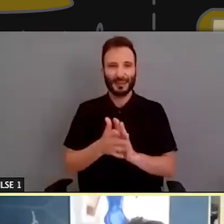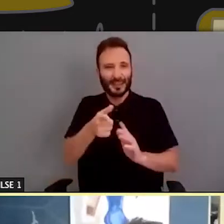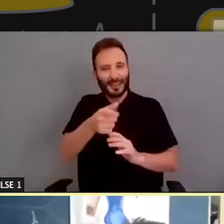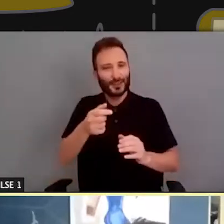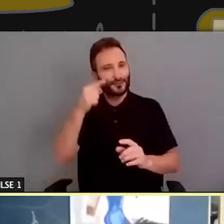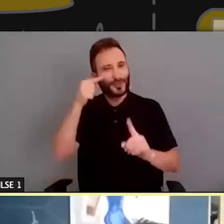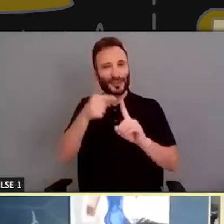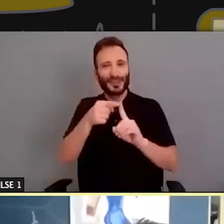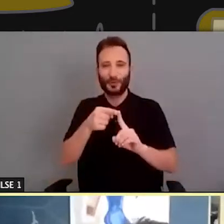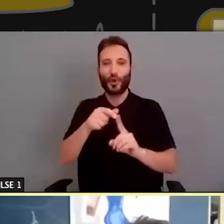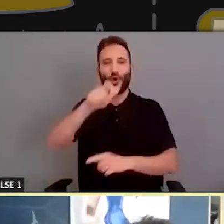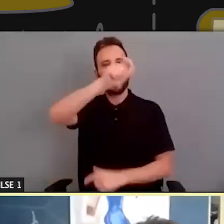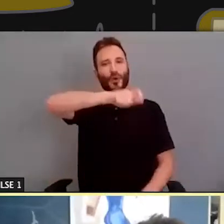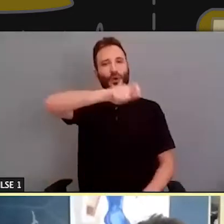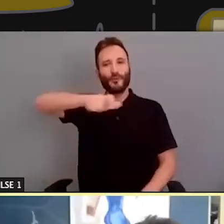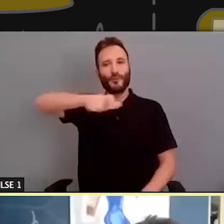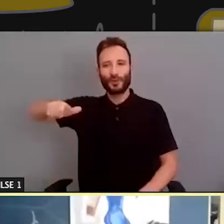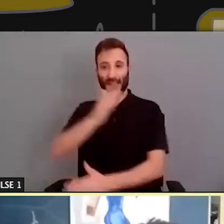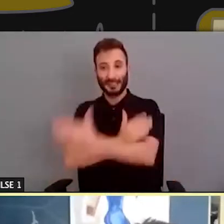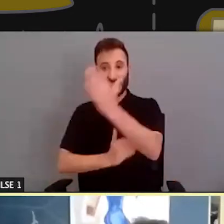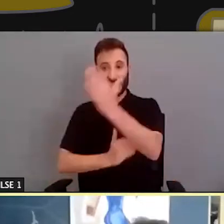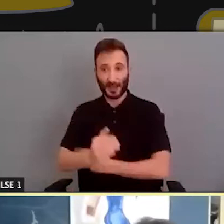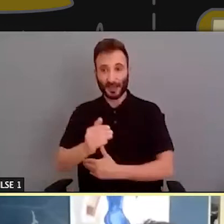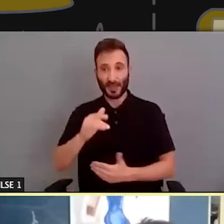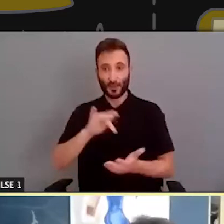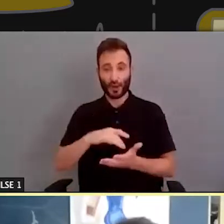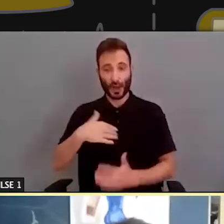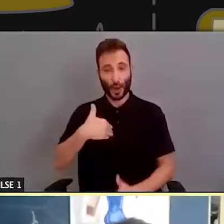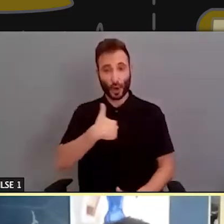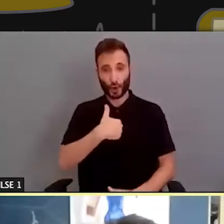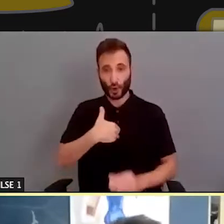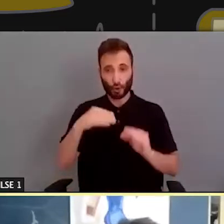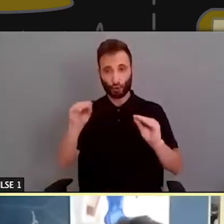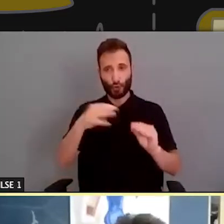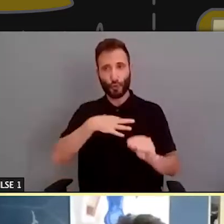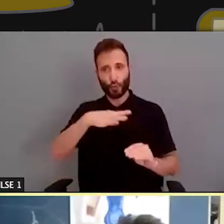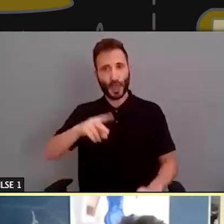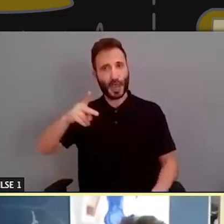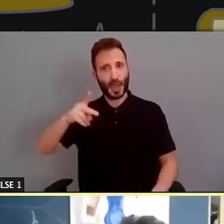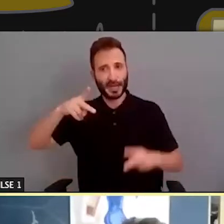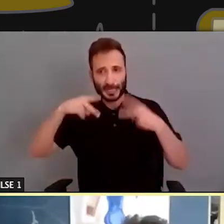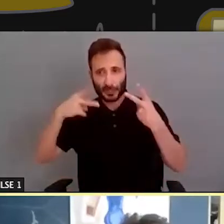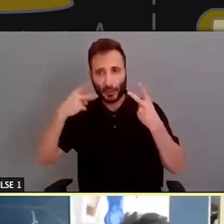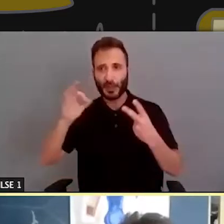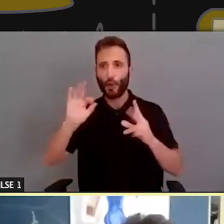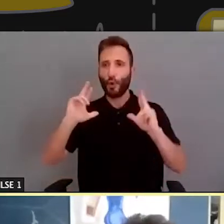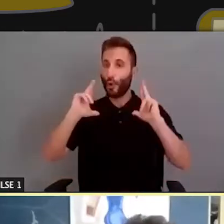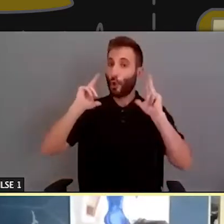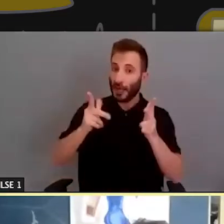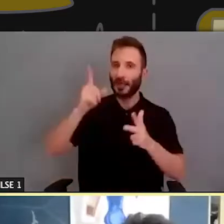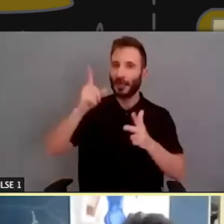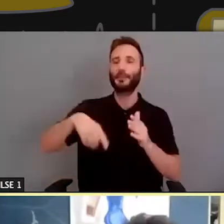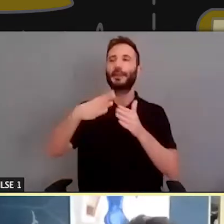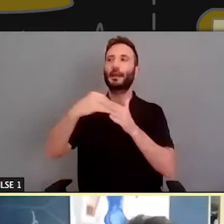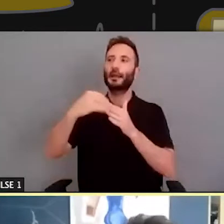si las personas con discapacidad pueden desempeñar funciones en un restaurante, en un hotel, pues los clientes también van a